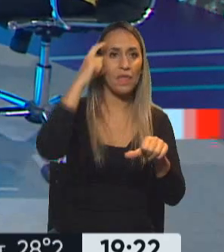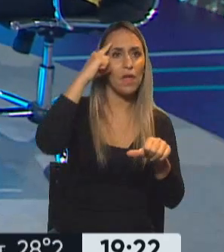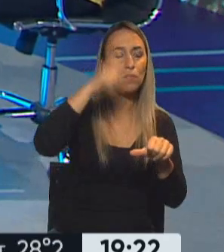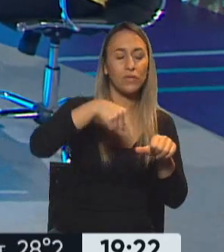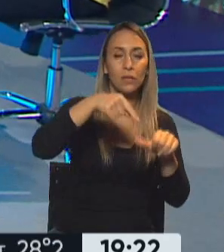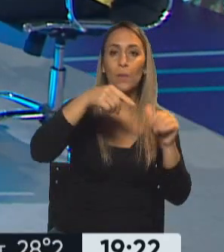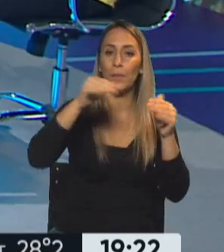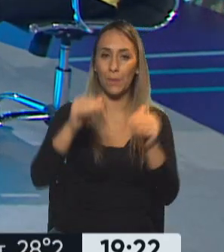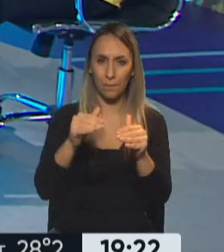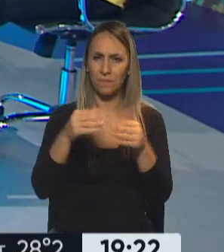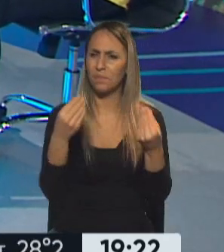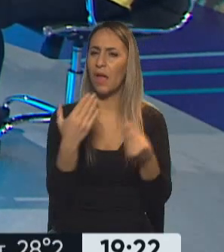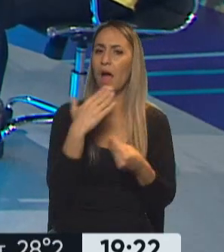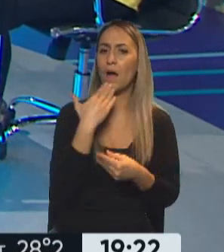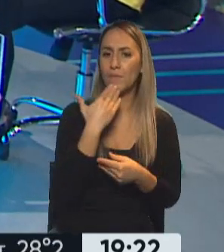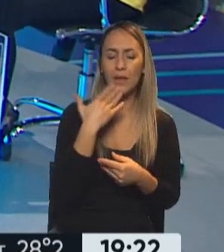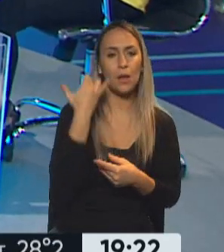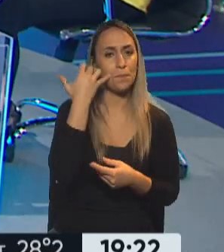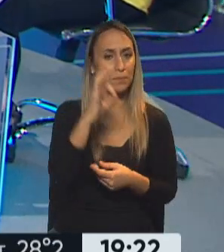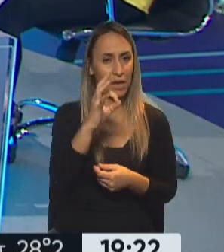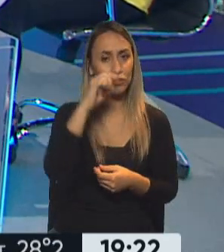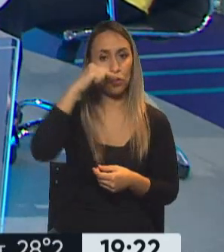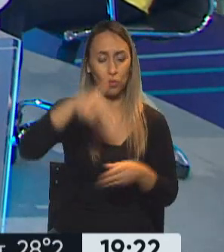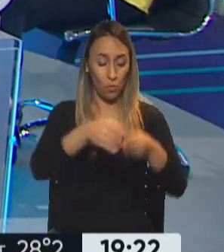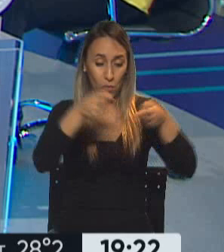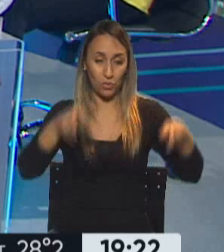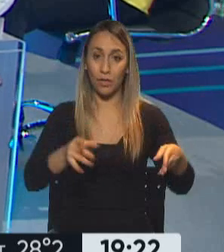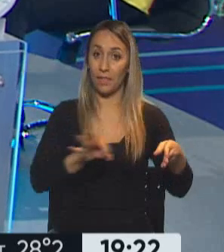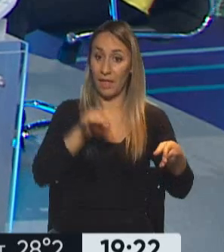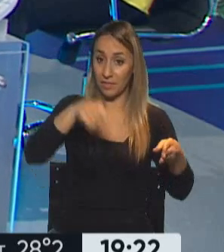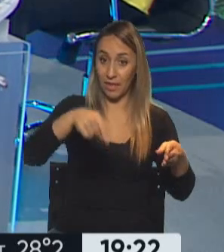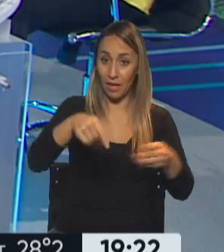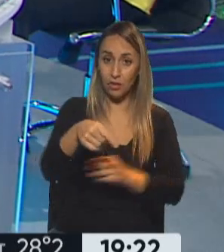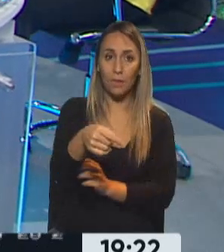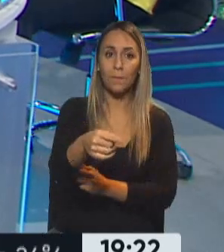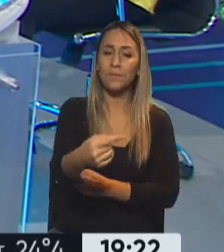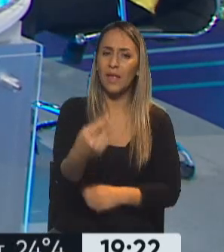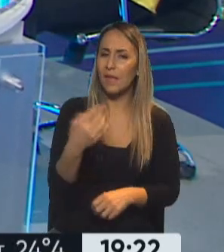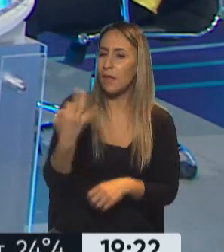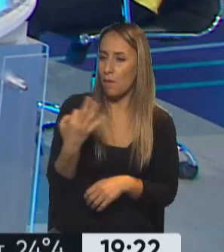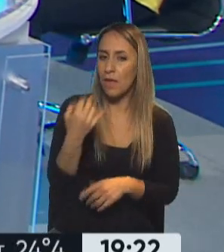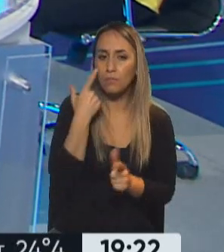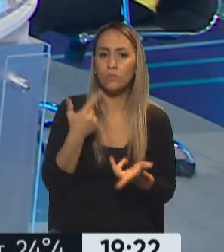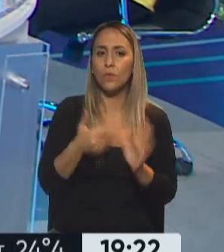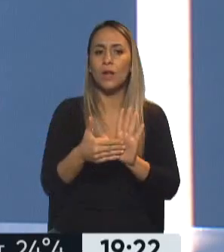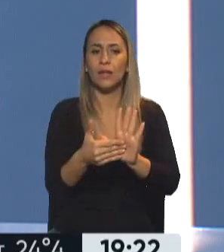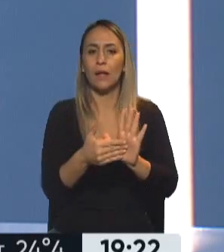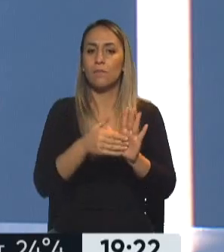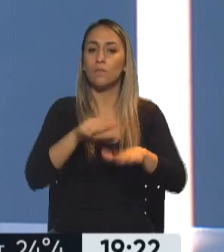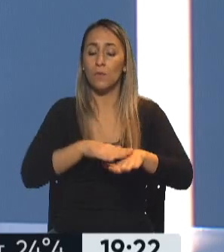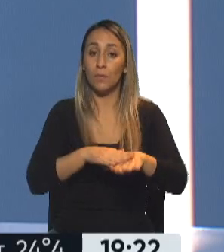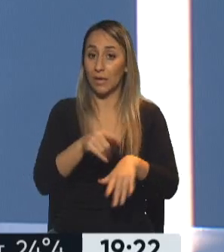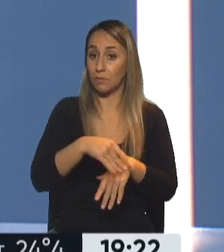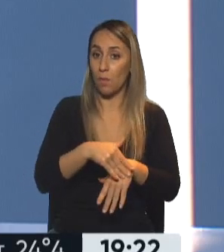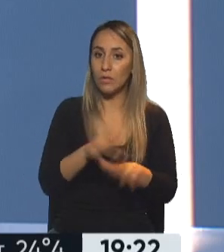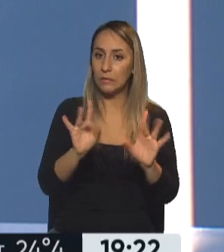que sucedió en abril, mayo y junio de este año. Está bien situarnos, porque sí. Era el, digamos, uno de los